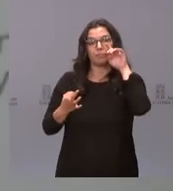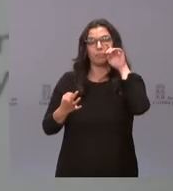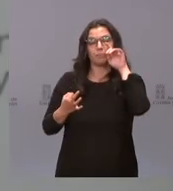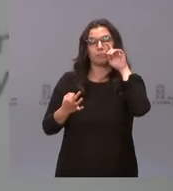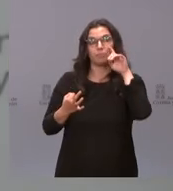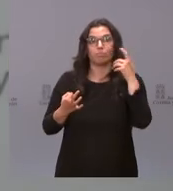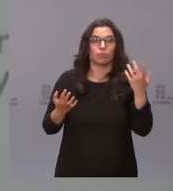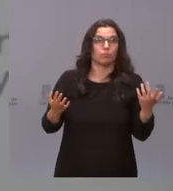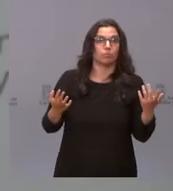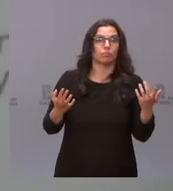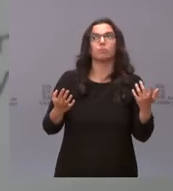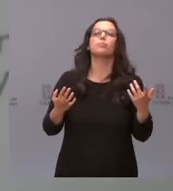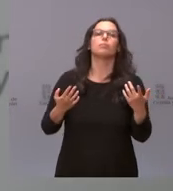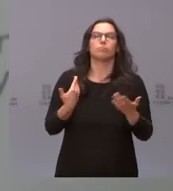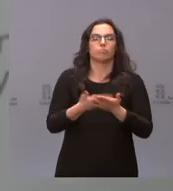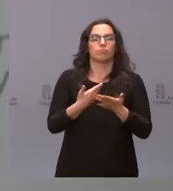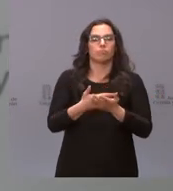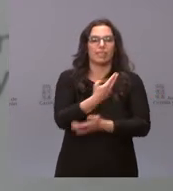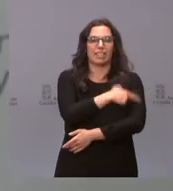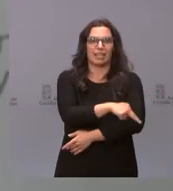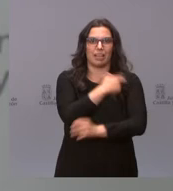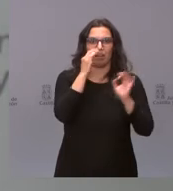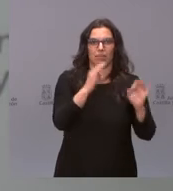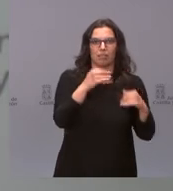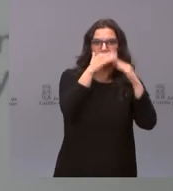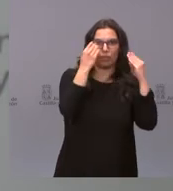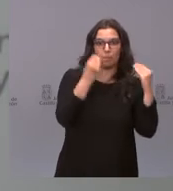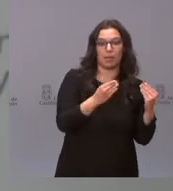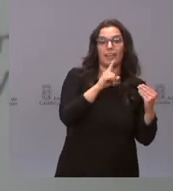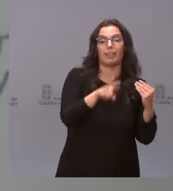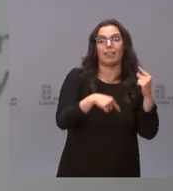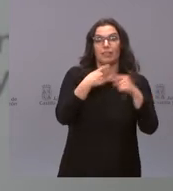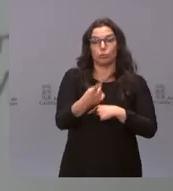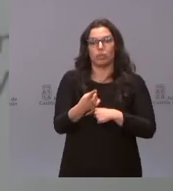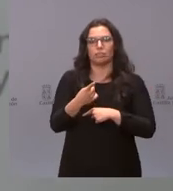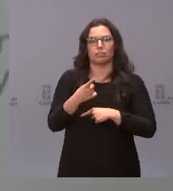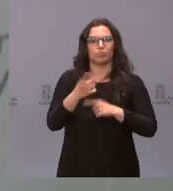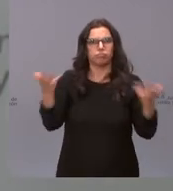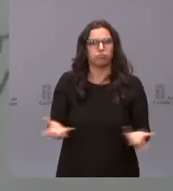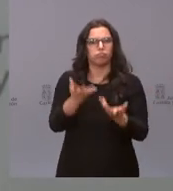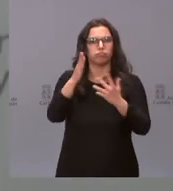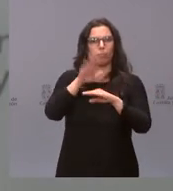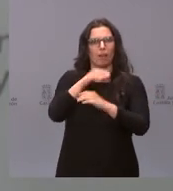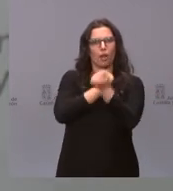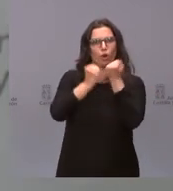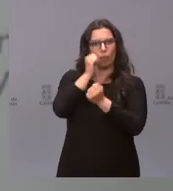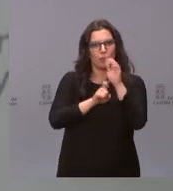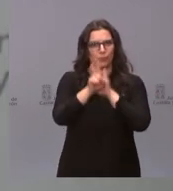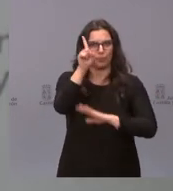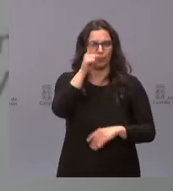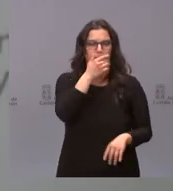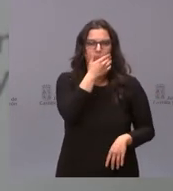bueno pues las garantías sanitarias y una vez hecho eso reactivar la economía con